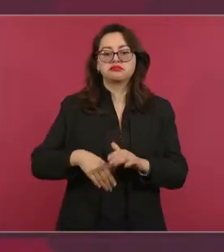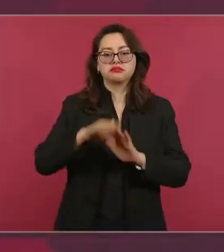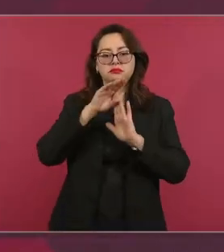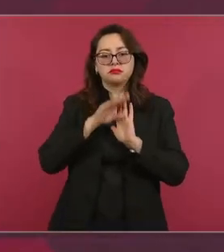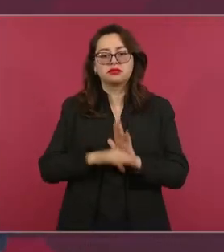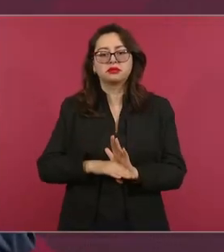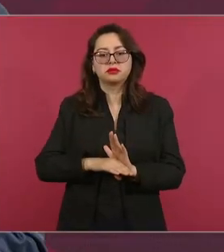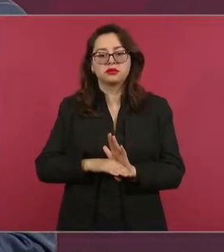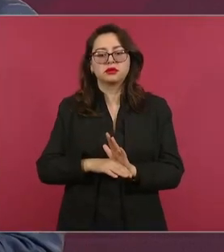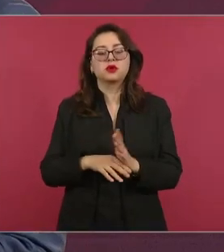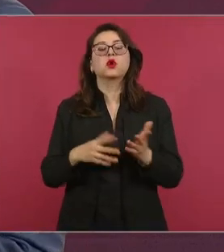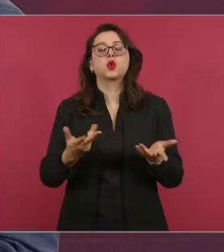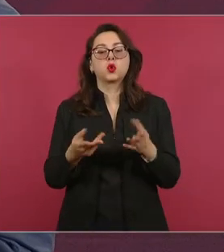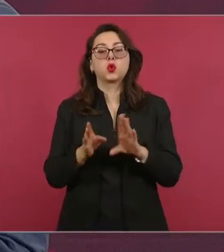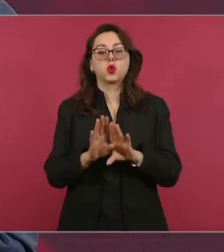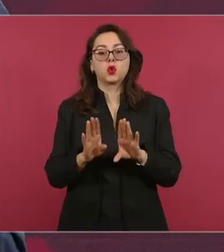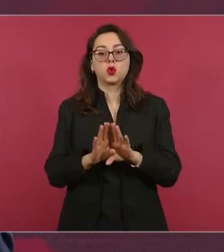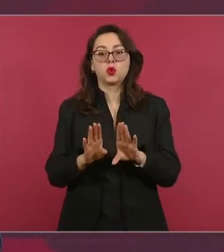de cómo